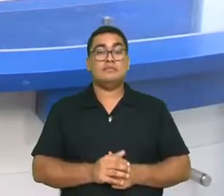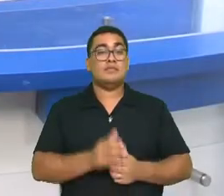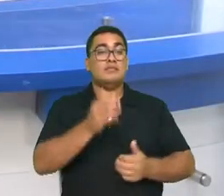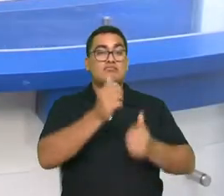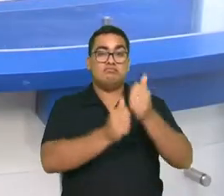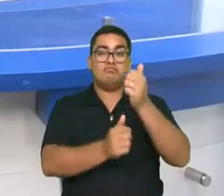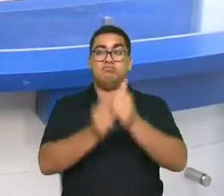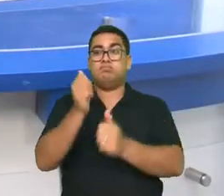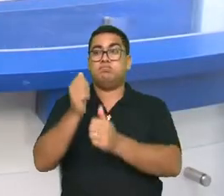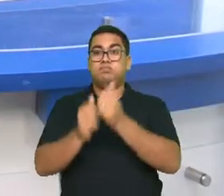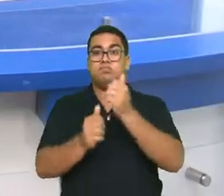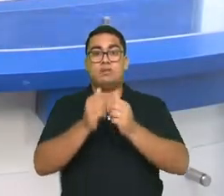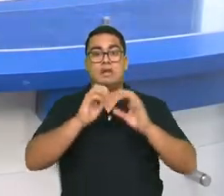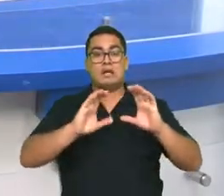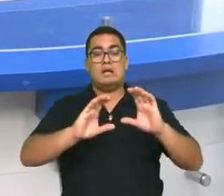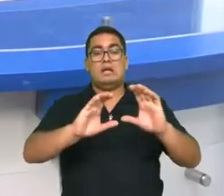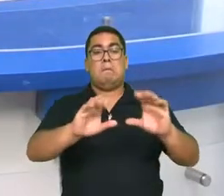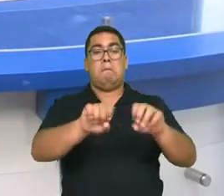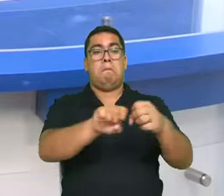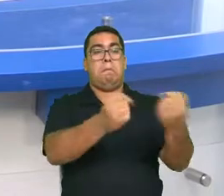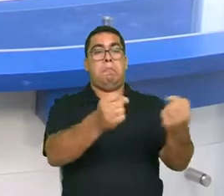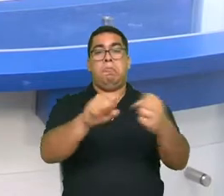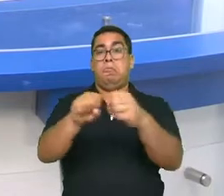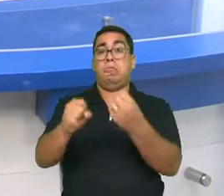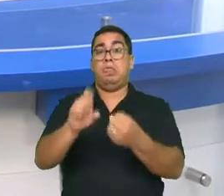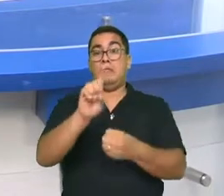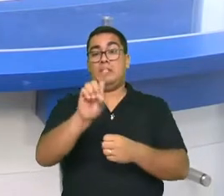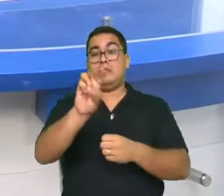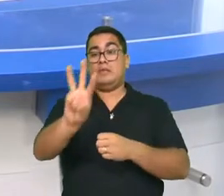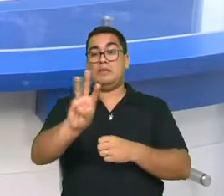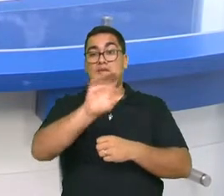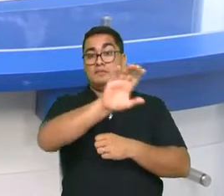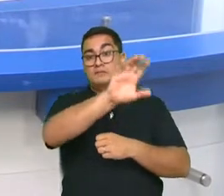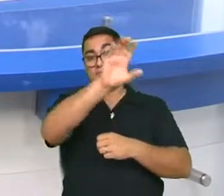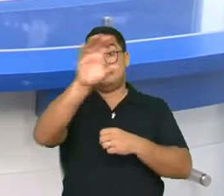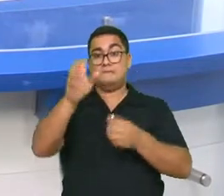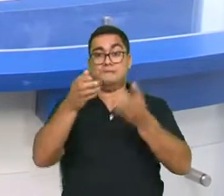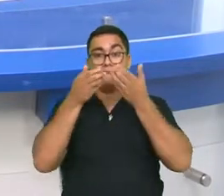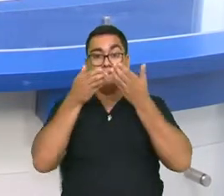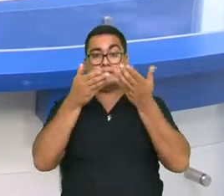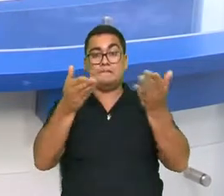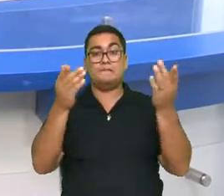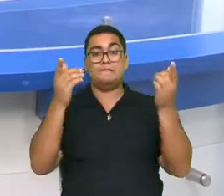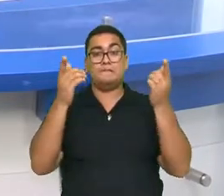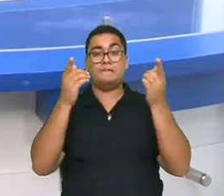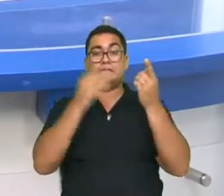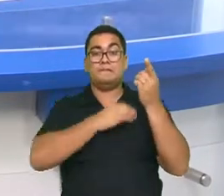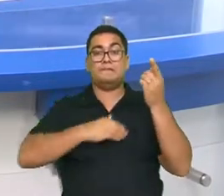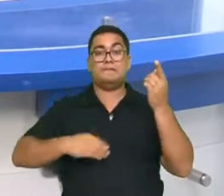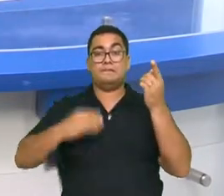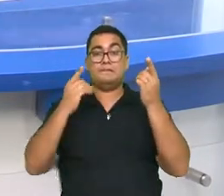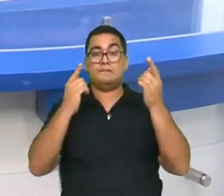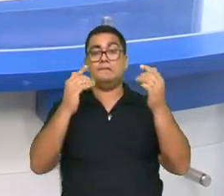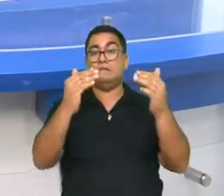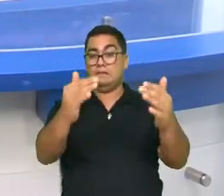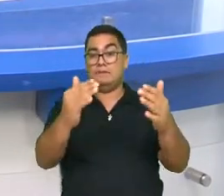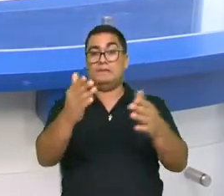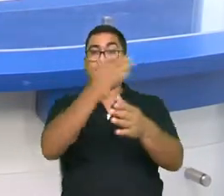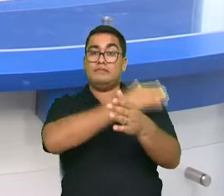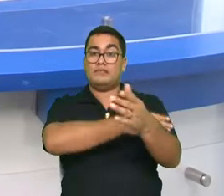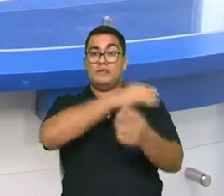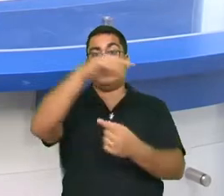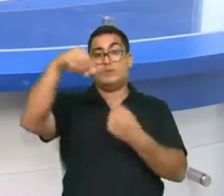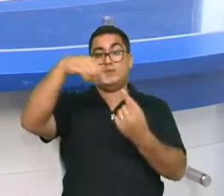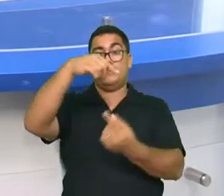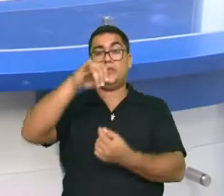Afectaciones en la infraestructura vial de 13 departamentos es lo que reporta el MTI en su informe preliminar de daños tras el paso del huracán Iota